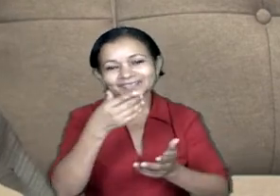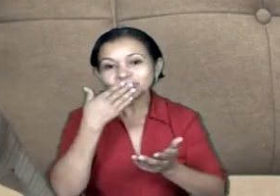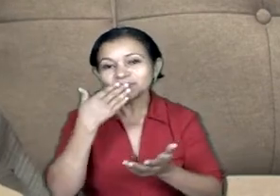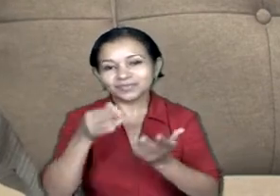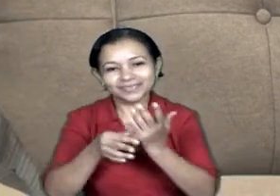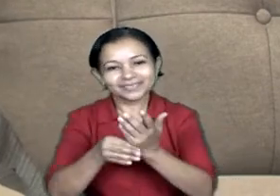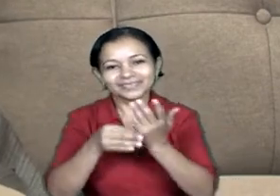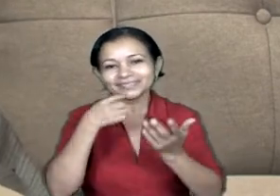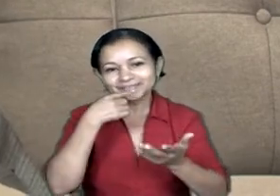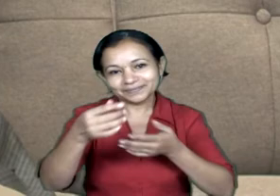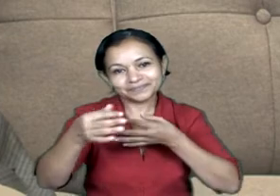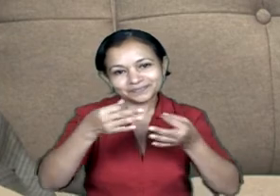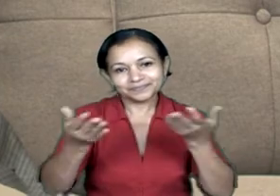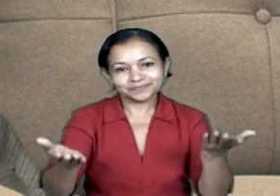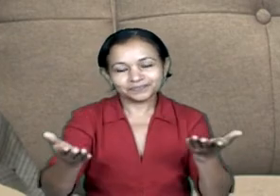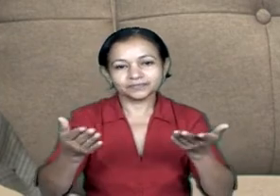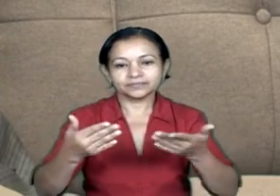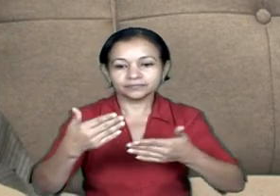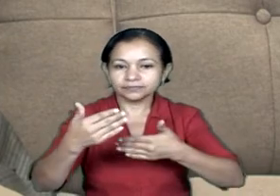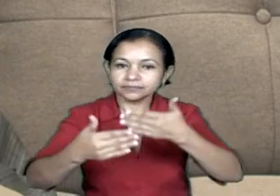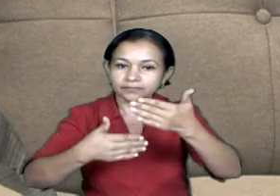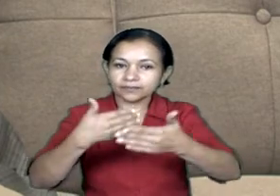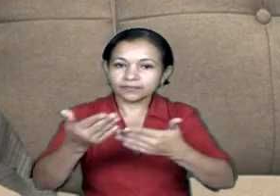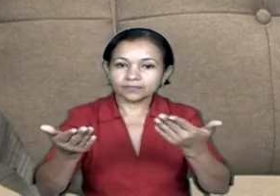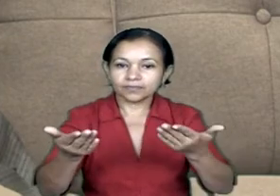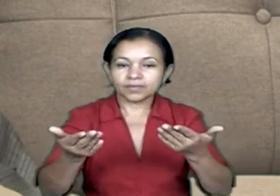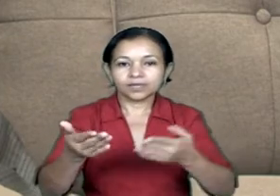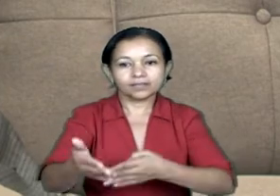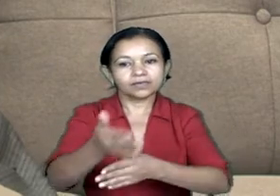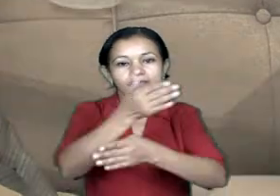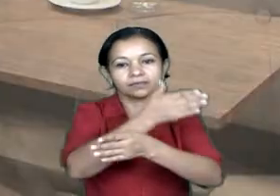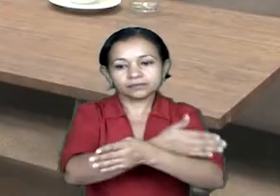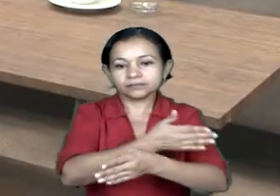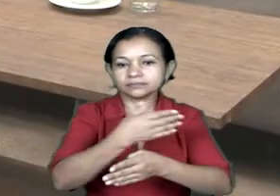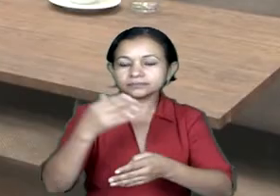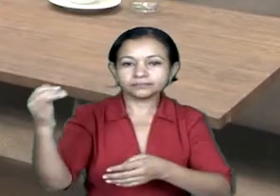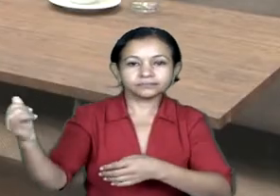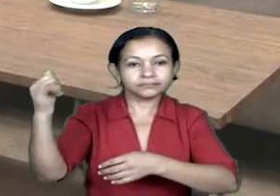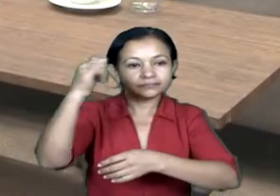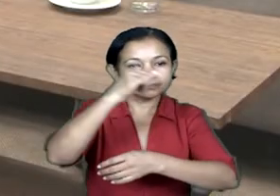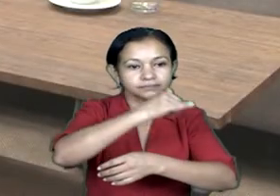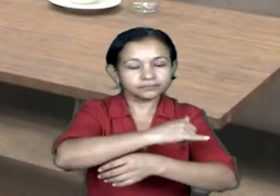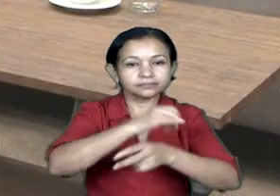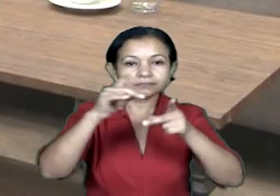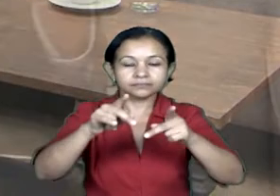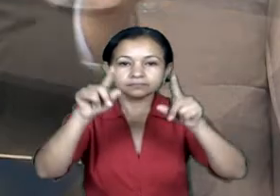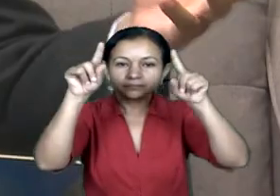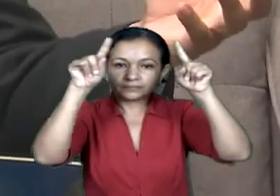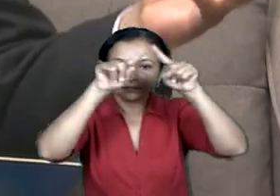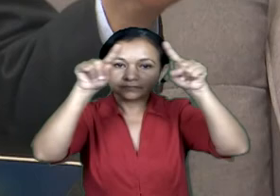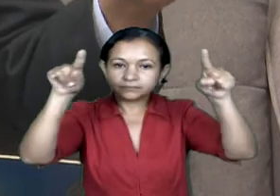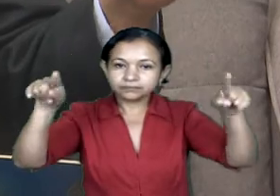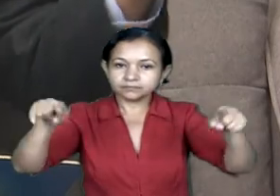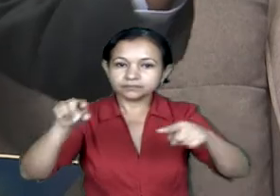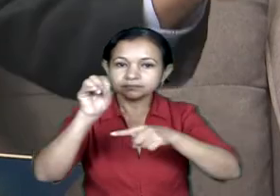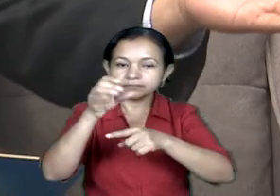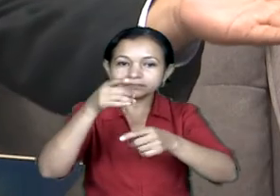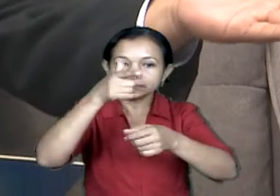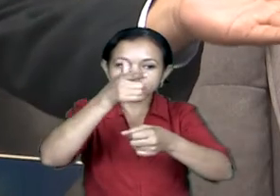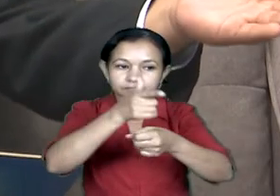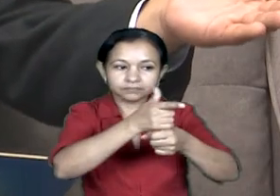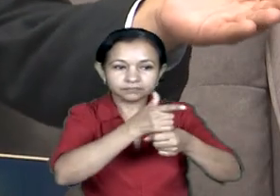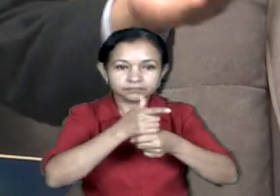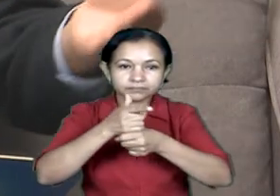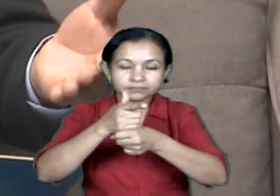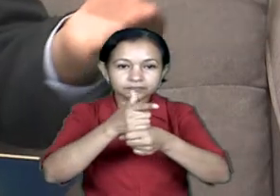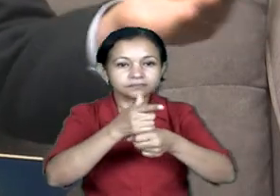Sí. Y ese proceso también, recientemente de su país han venido documentalistas, cineastas, para precisamente empezar, aprovechando